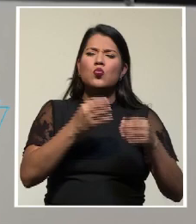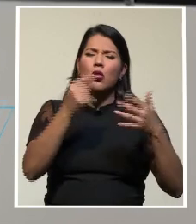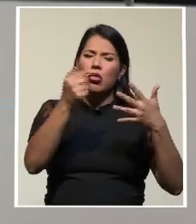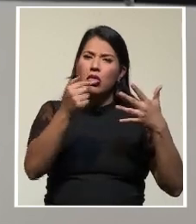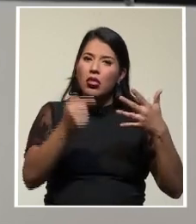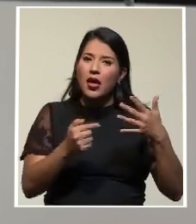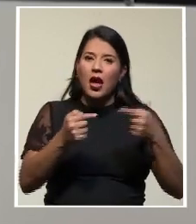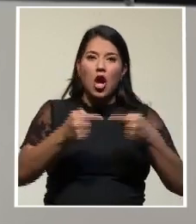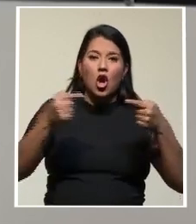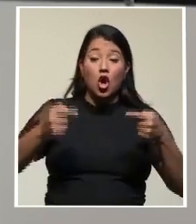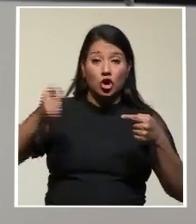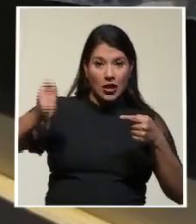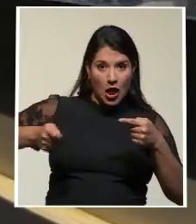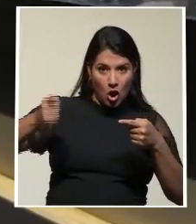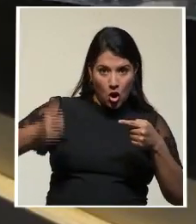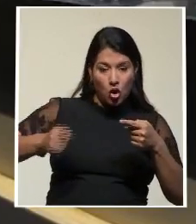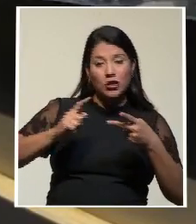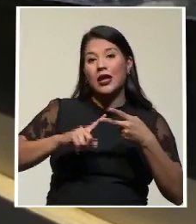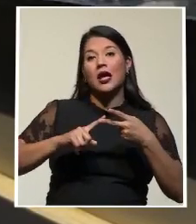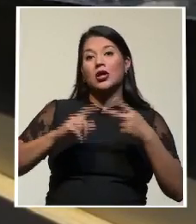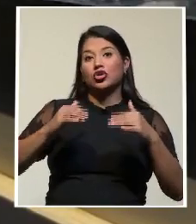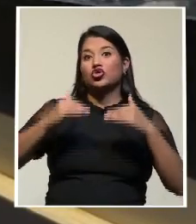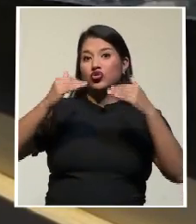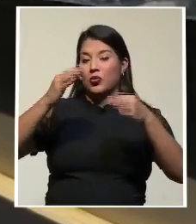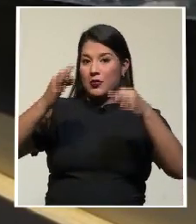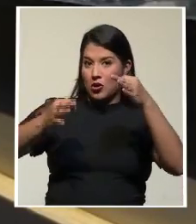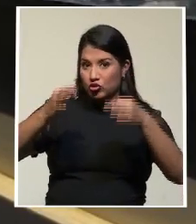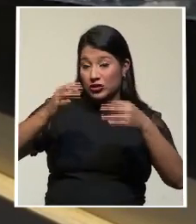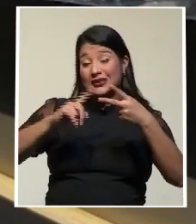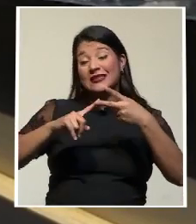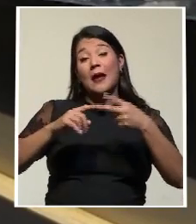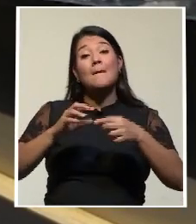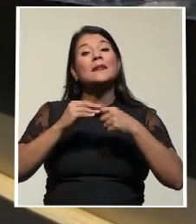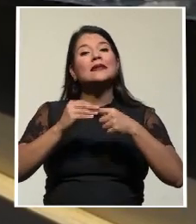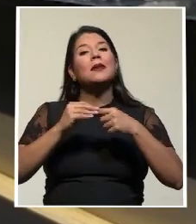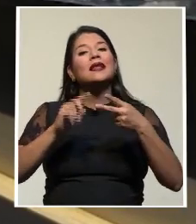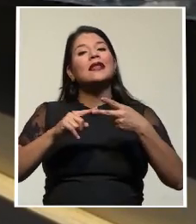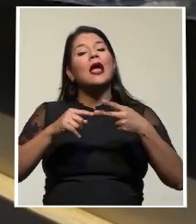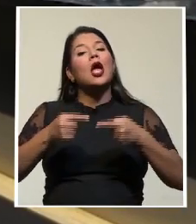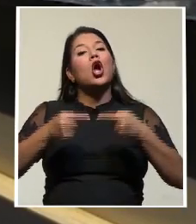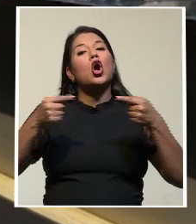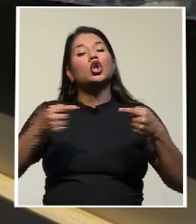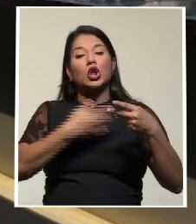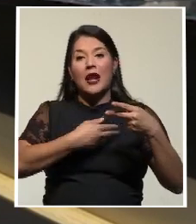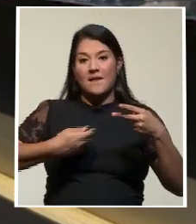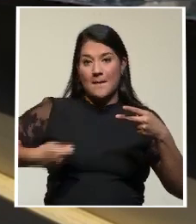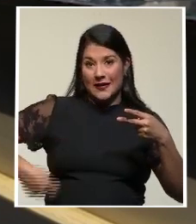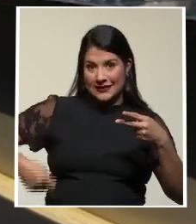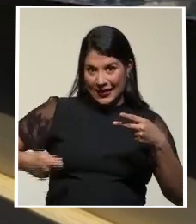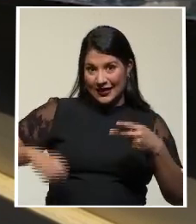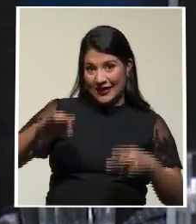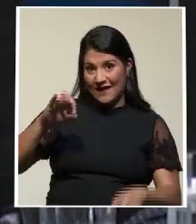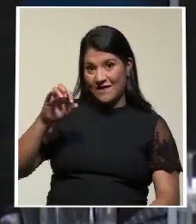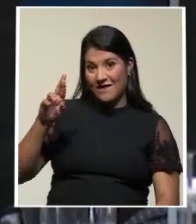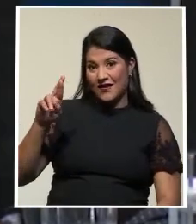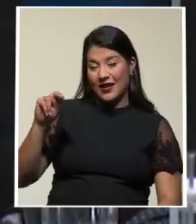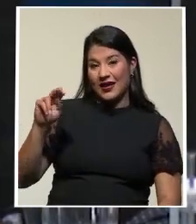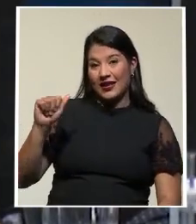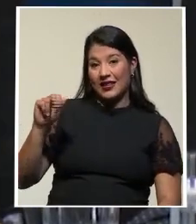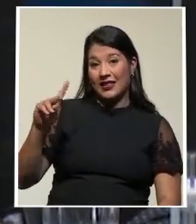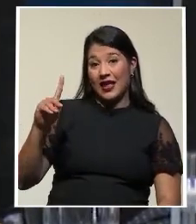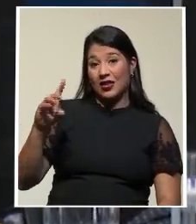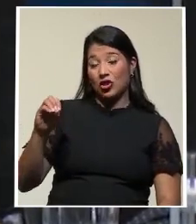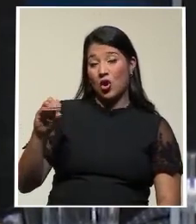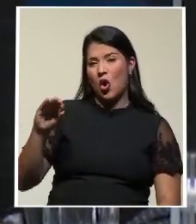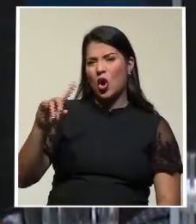Justicia y principalmente en contra del magistrado presidente Fernando Cruz. En esa información, ella indicó que el Ministerio Público recibía amenazas,